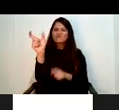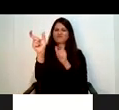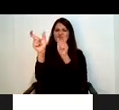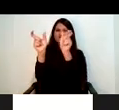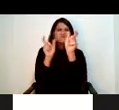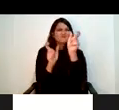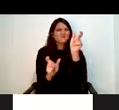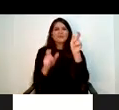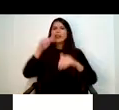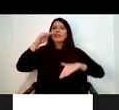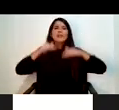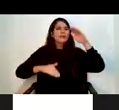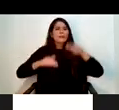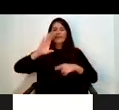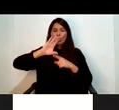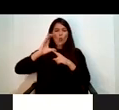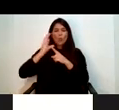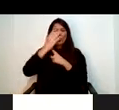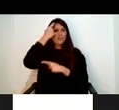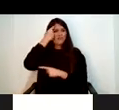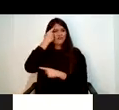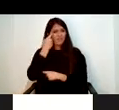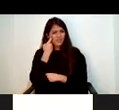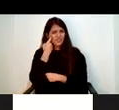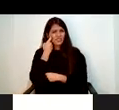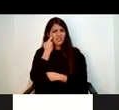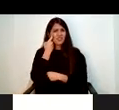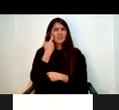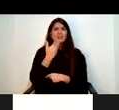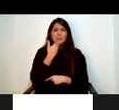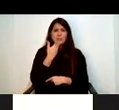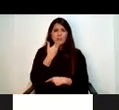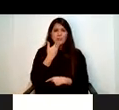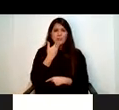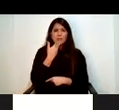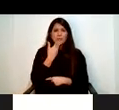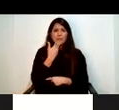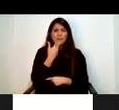va a depender de factores culturales, de la